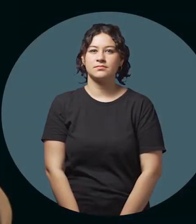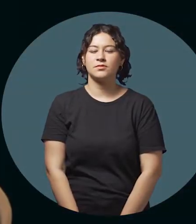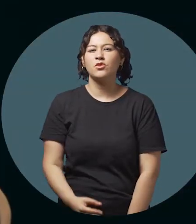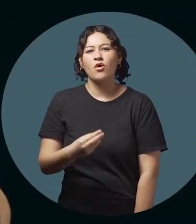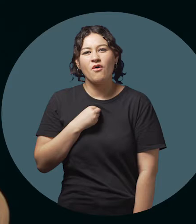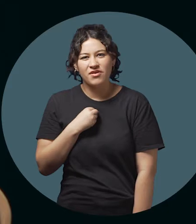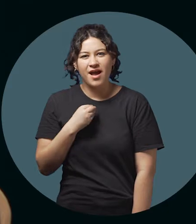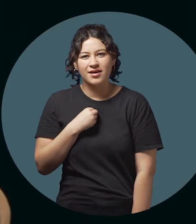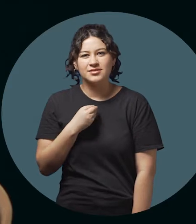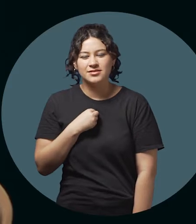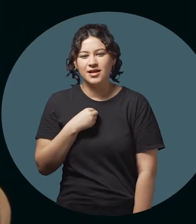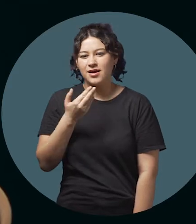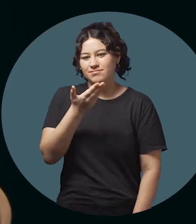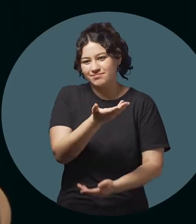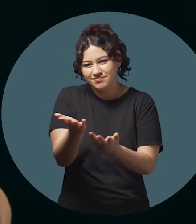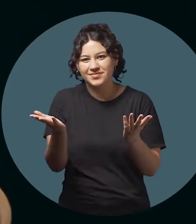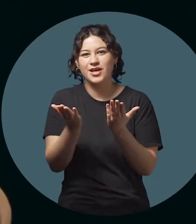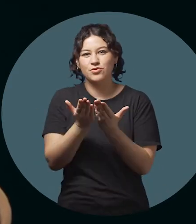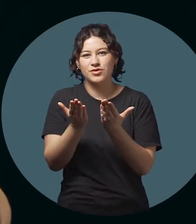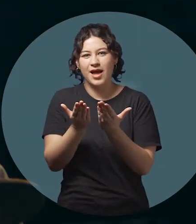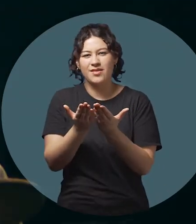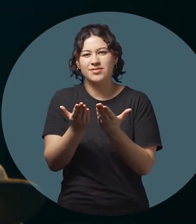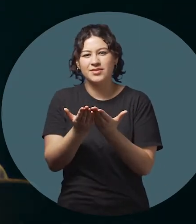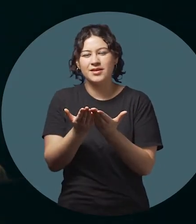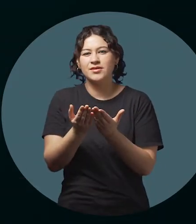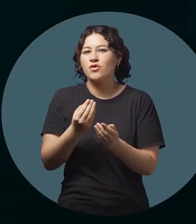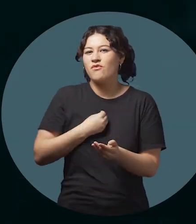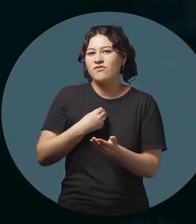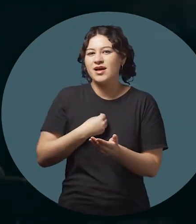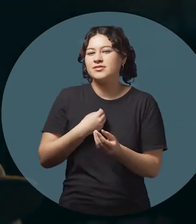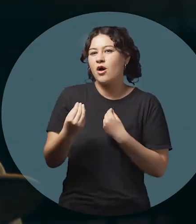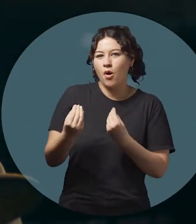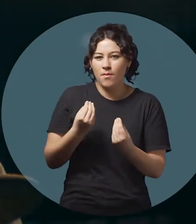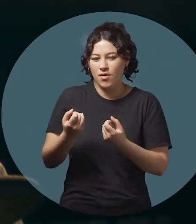Confiar en el estudiante en el sentido de generarle